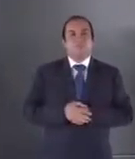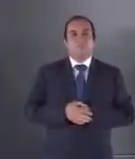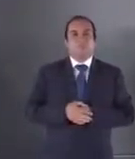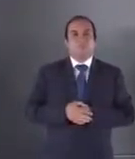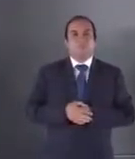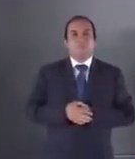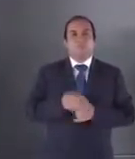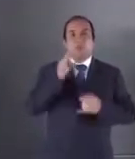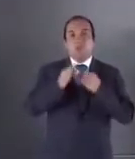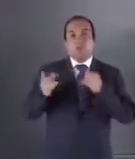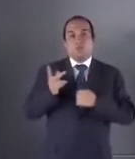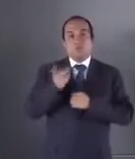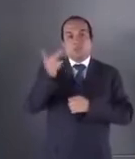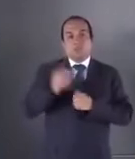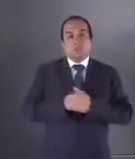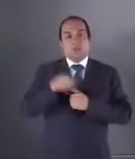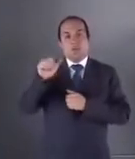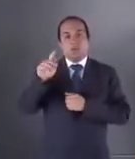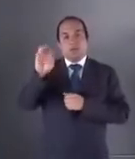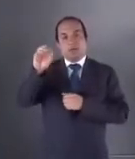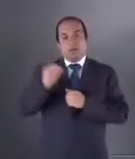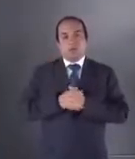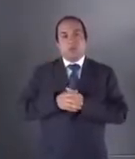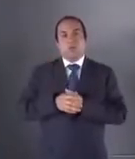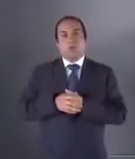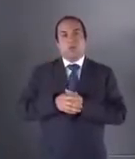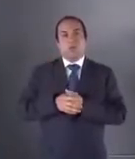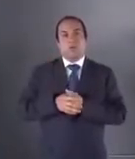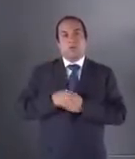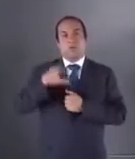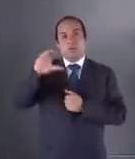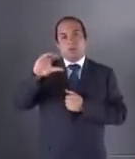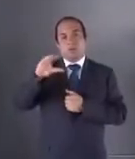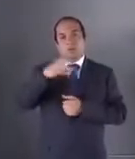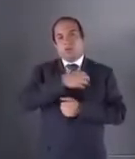día. La última pregunta es de Alberto Cuenca, de Capital CDMX.